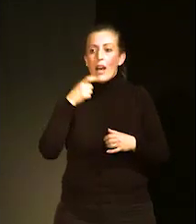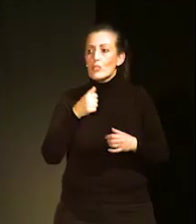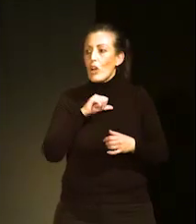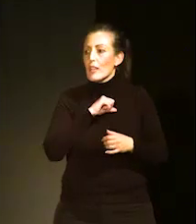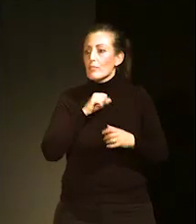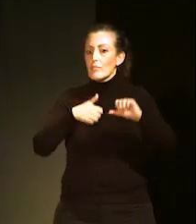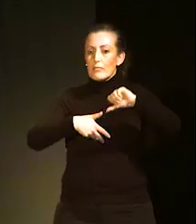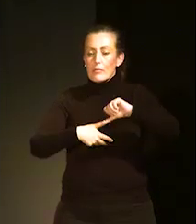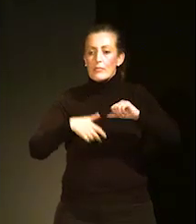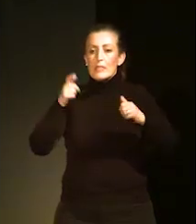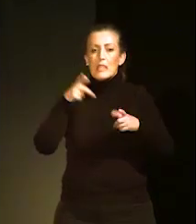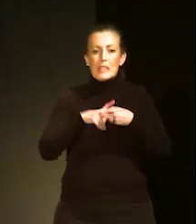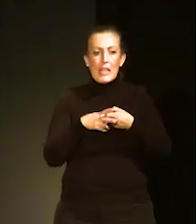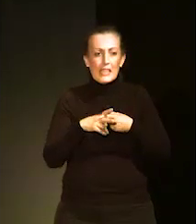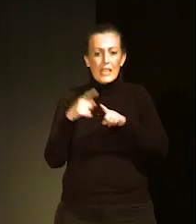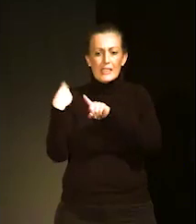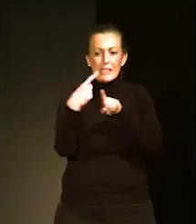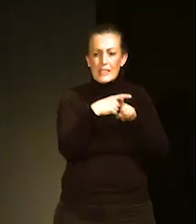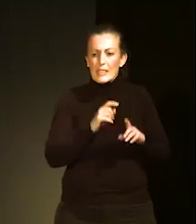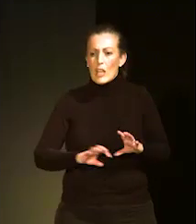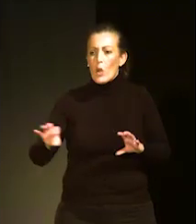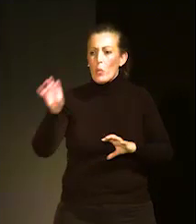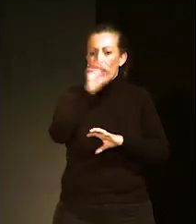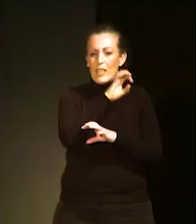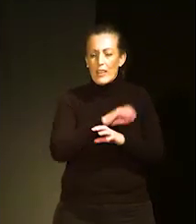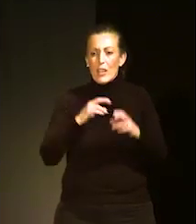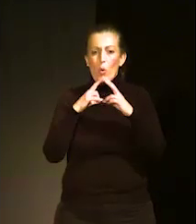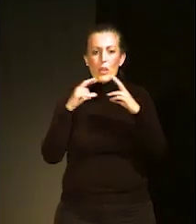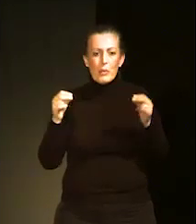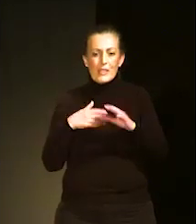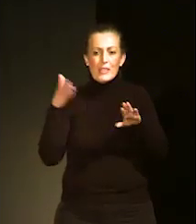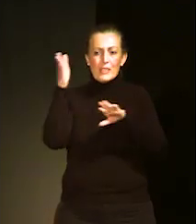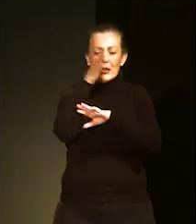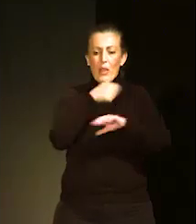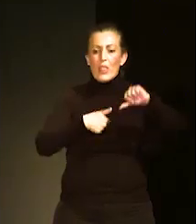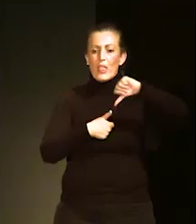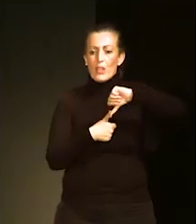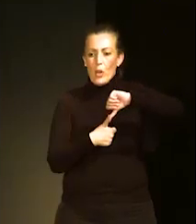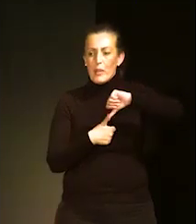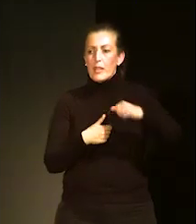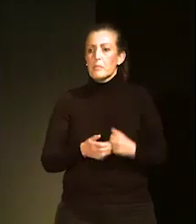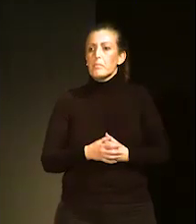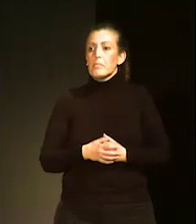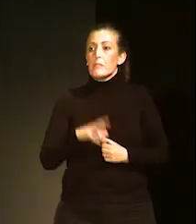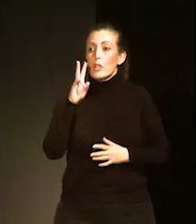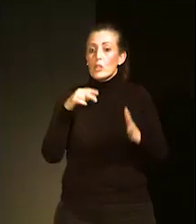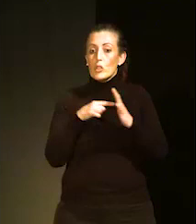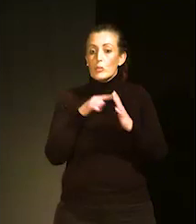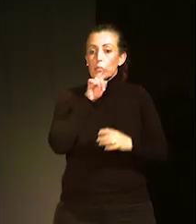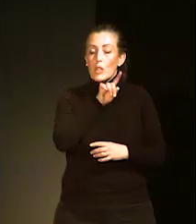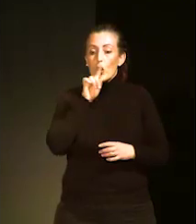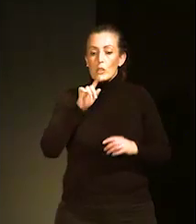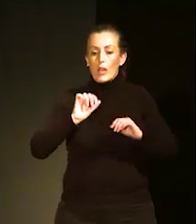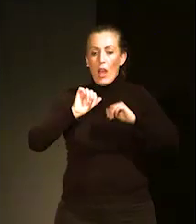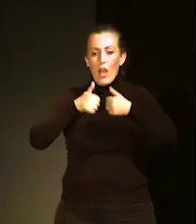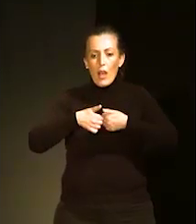también ha impartido talleres en distintas comunidades y escuelas y universidades en centroamérica desde 2011 coordina y dirige